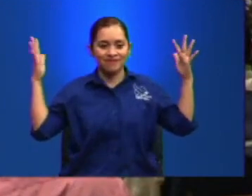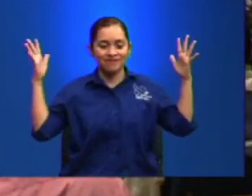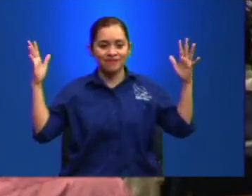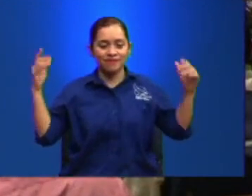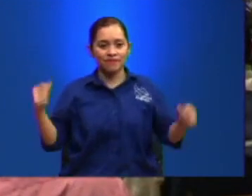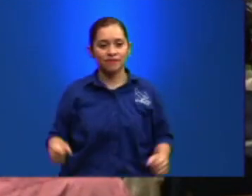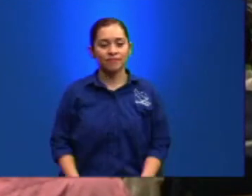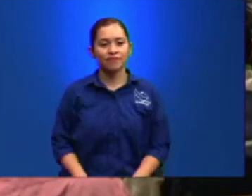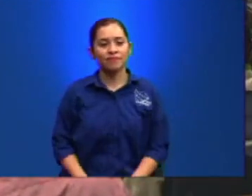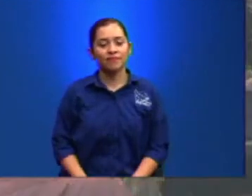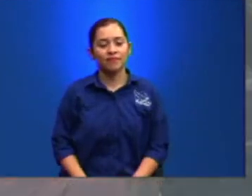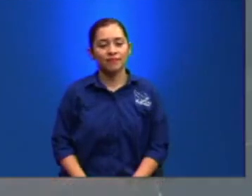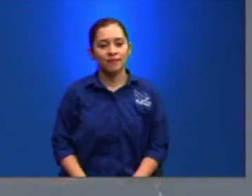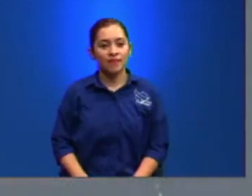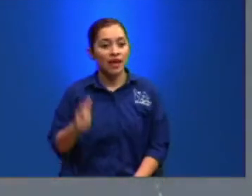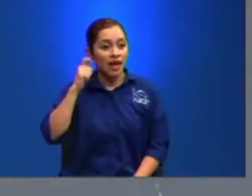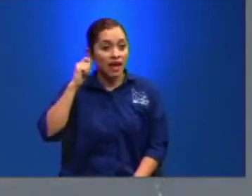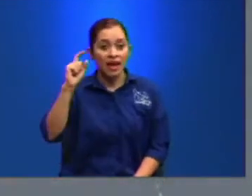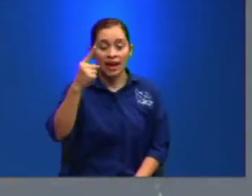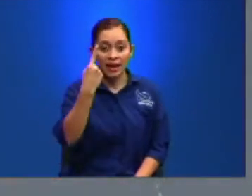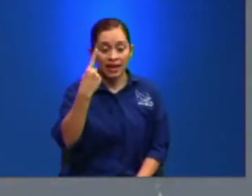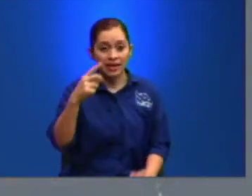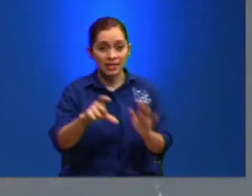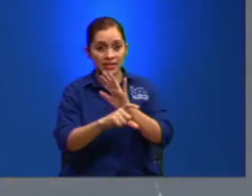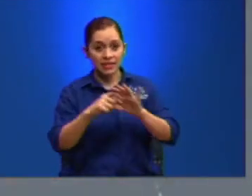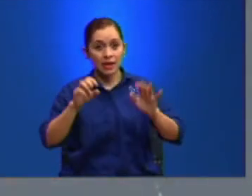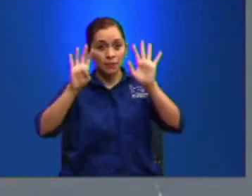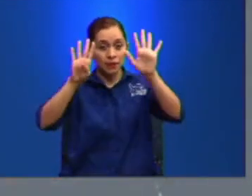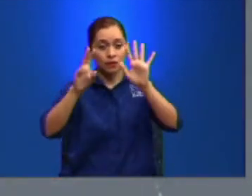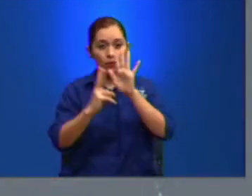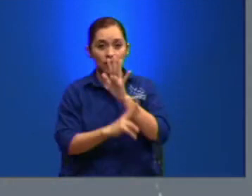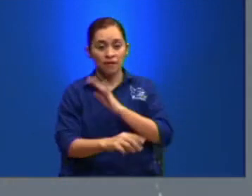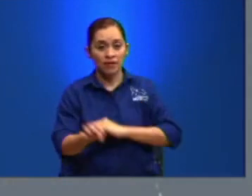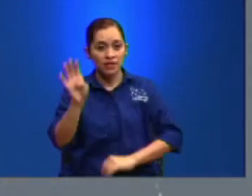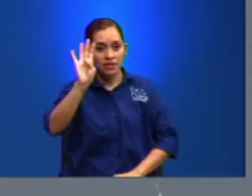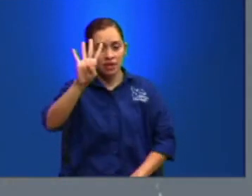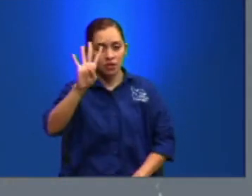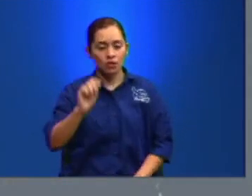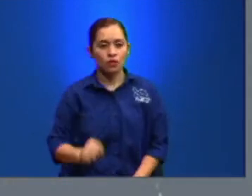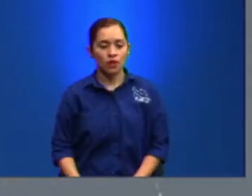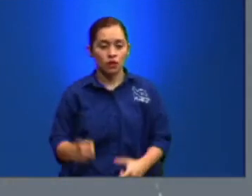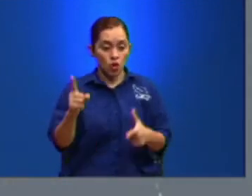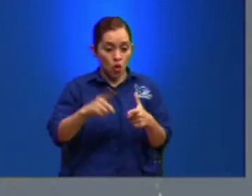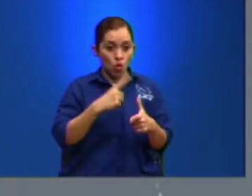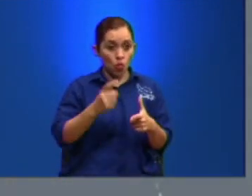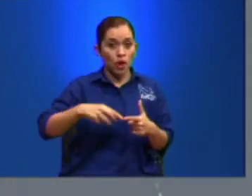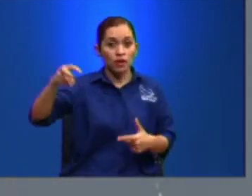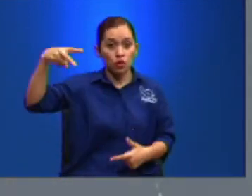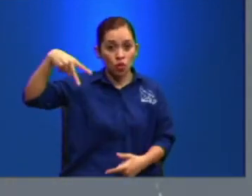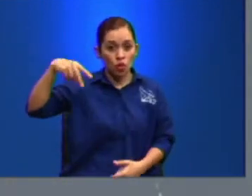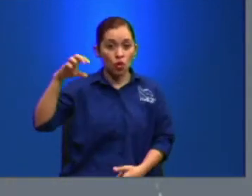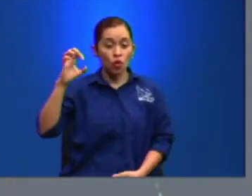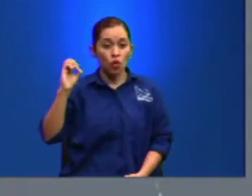génesis 94 cuando no he despertó porque despertó puesto que estaba dormido